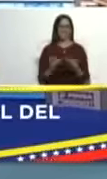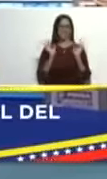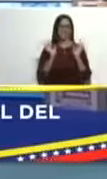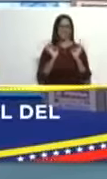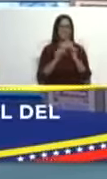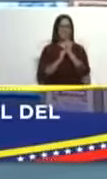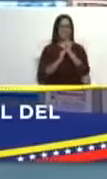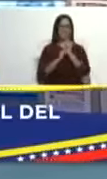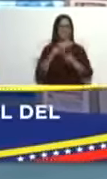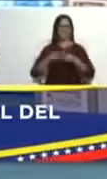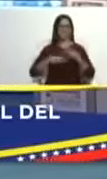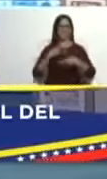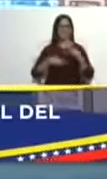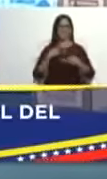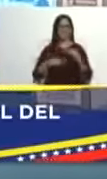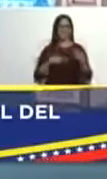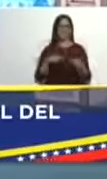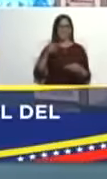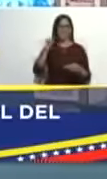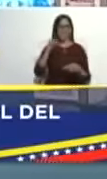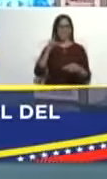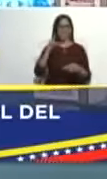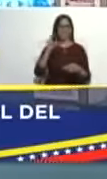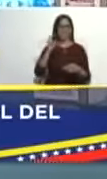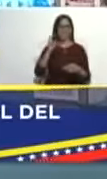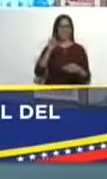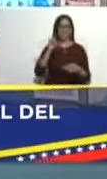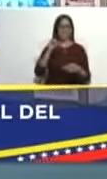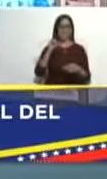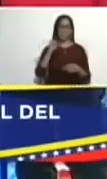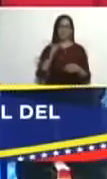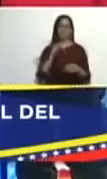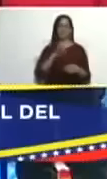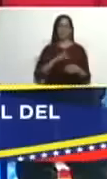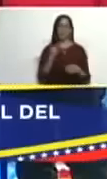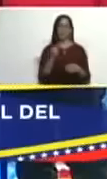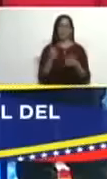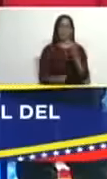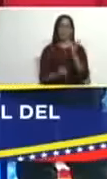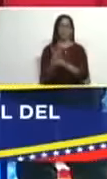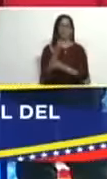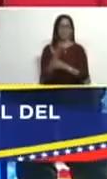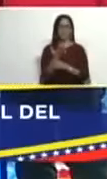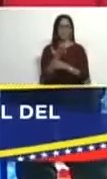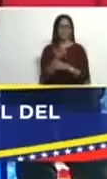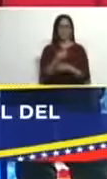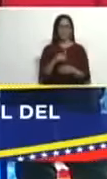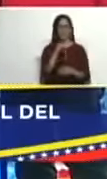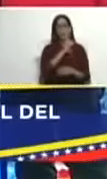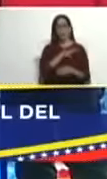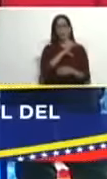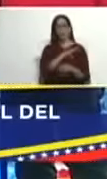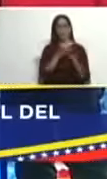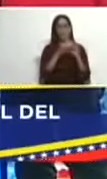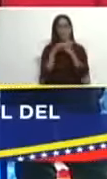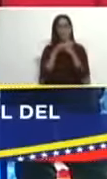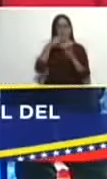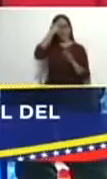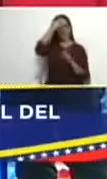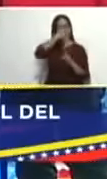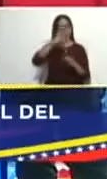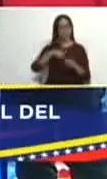revolucionario. Alexis estuvo como fundador de los Comités por la Unidad del Pueblo, los